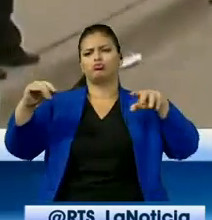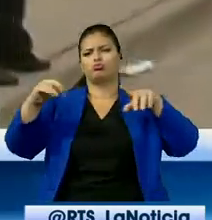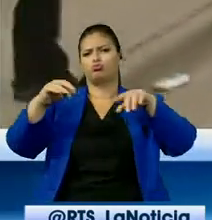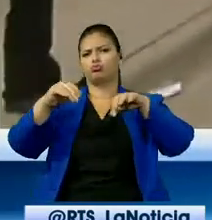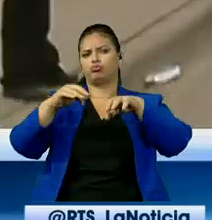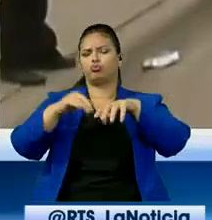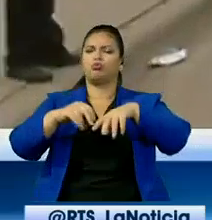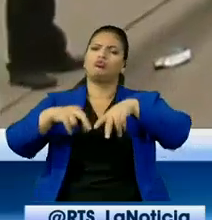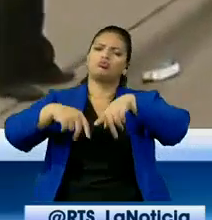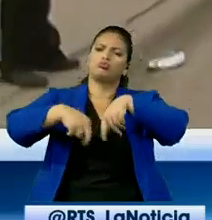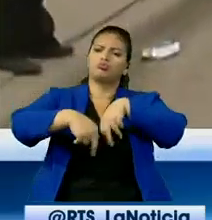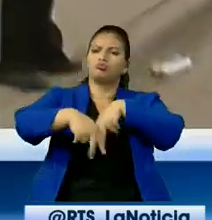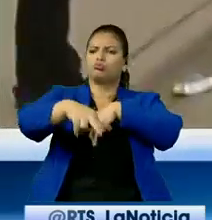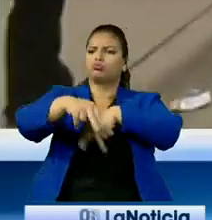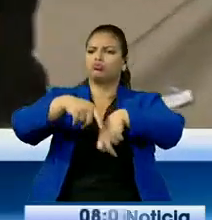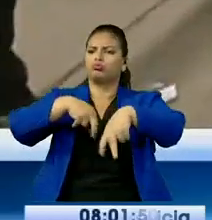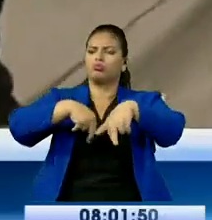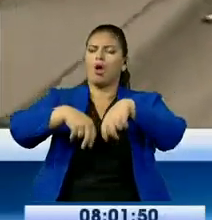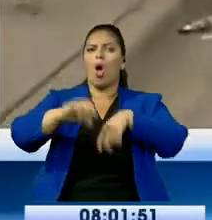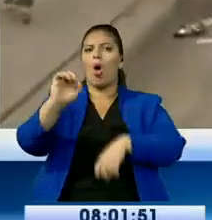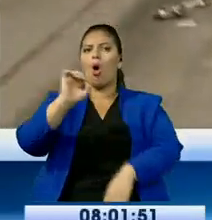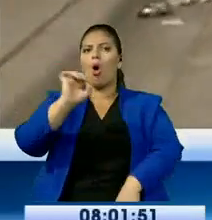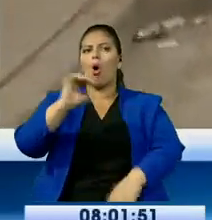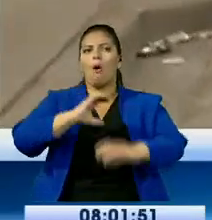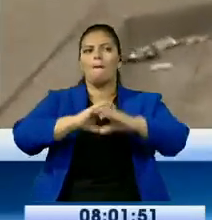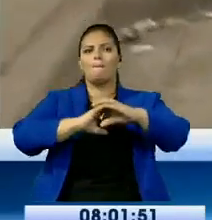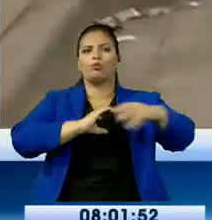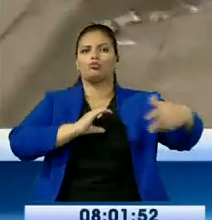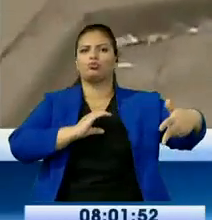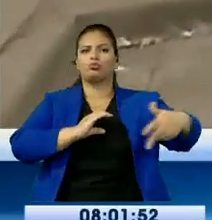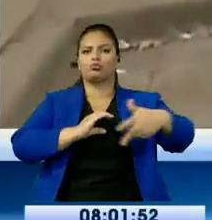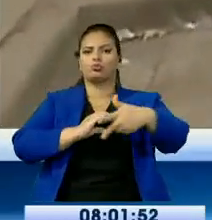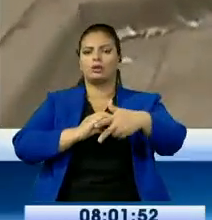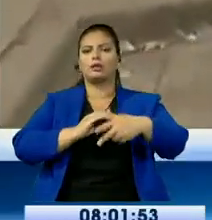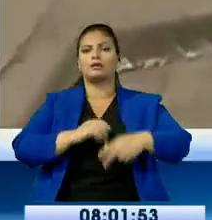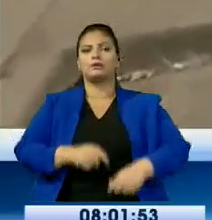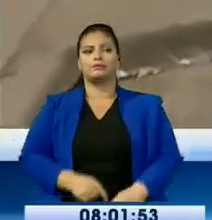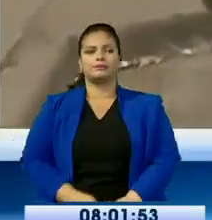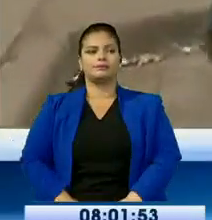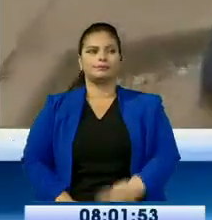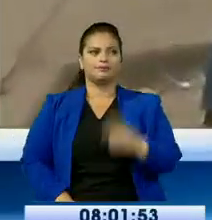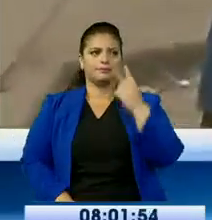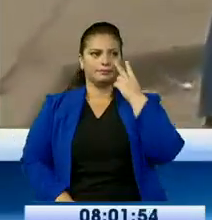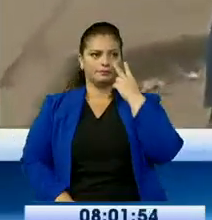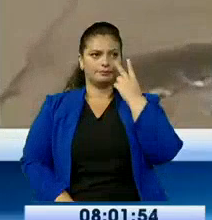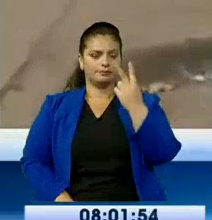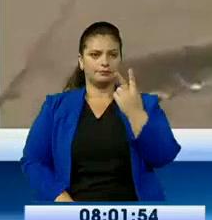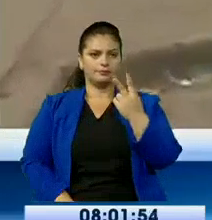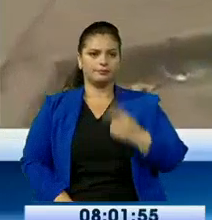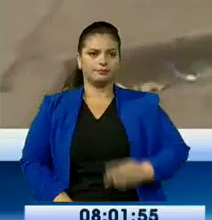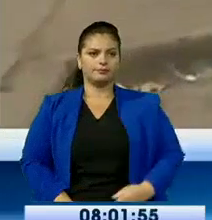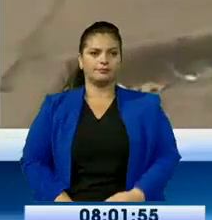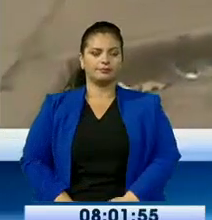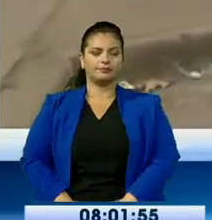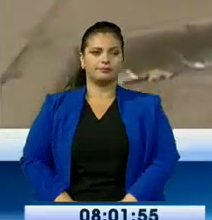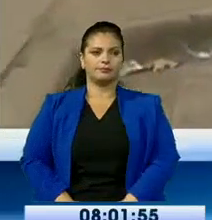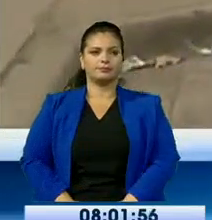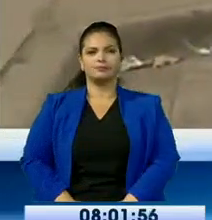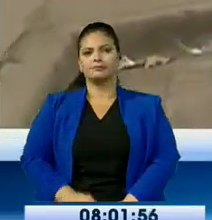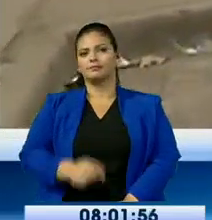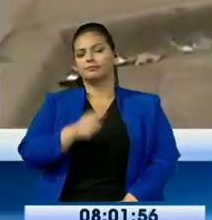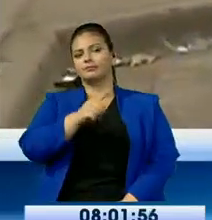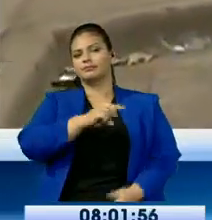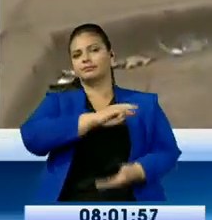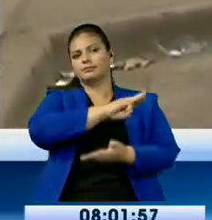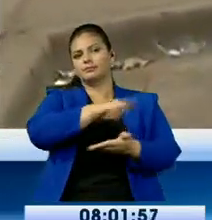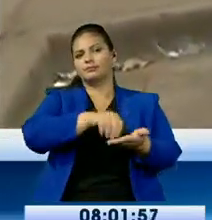van caminando o que van en los buses, como podemos apreciar. Vienen desde la parte interna de Monte Sinaí,